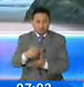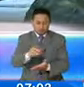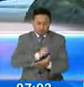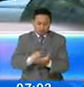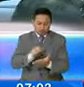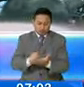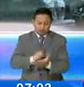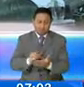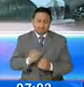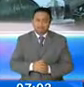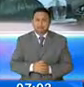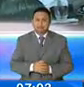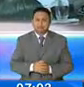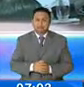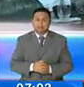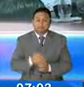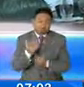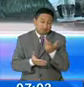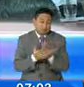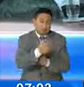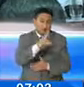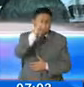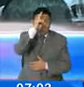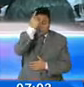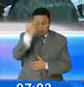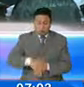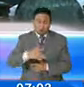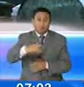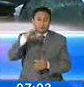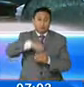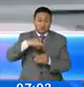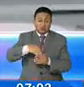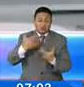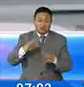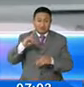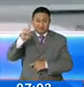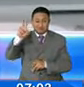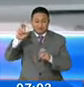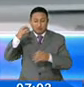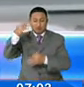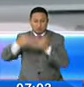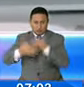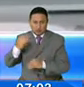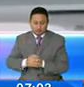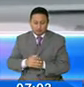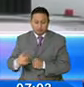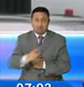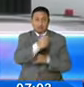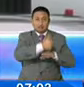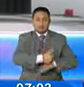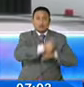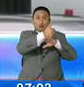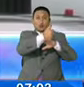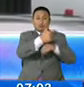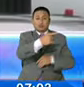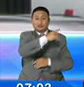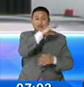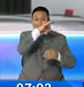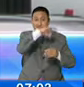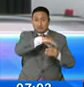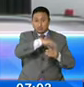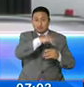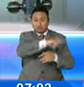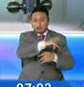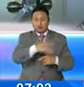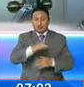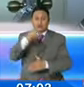correspondiente. Dice que de existir infracción electoral dentro del campo jurisdiccional, será el Tribunal Contencioso Electoral quien emita la sentencia